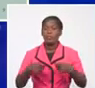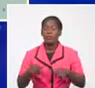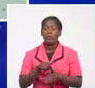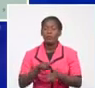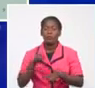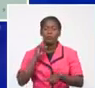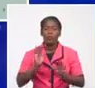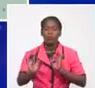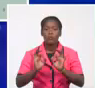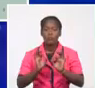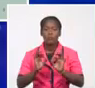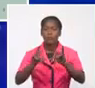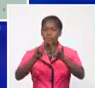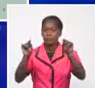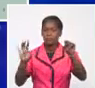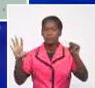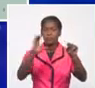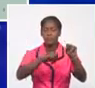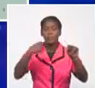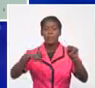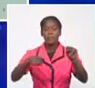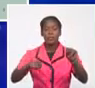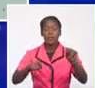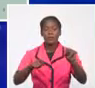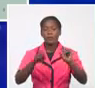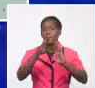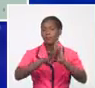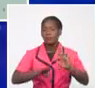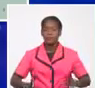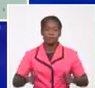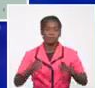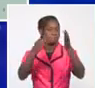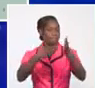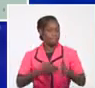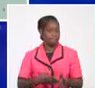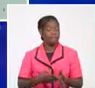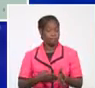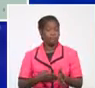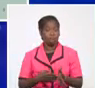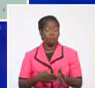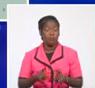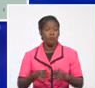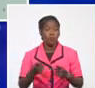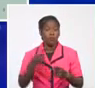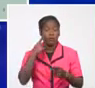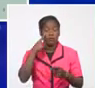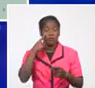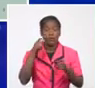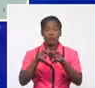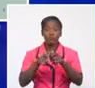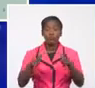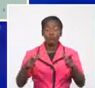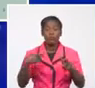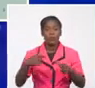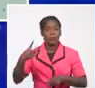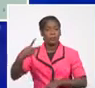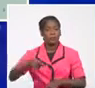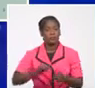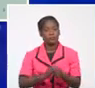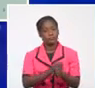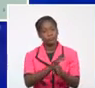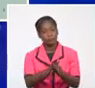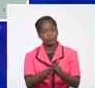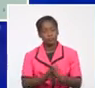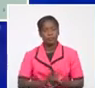toda Cuba, pero arreciando un poco más para que no se vaya a incrementar. El mayor número ayer,